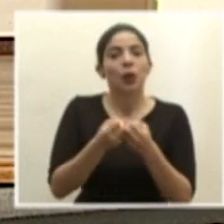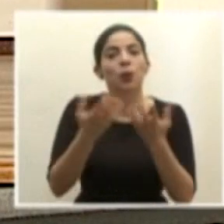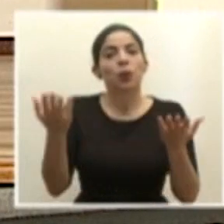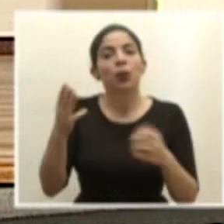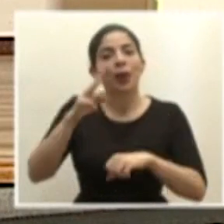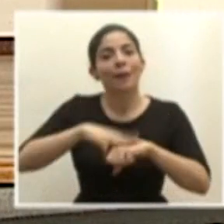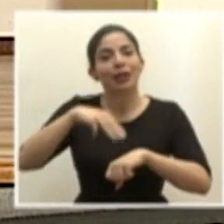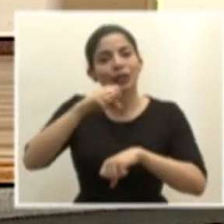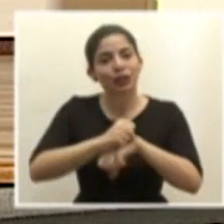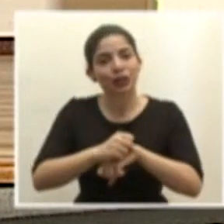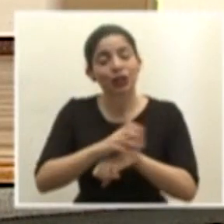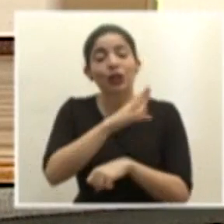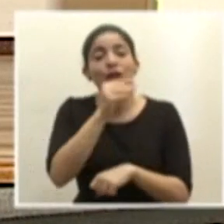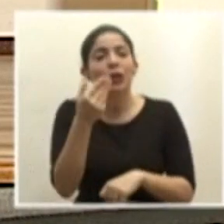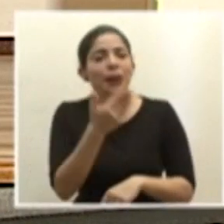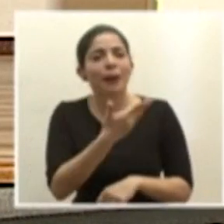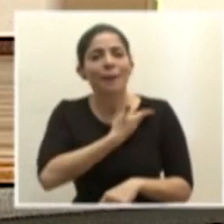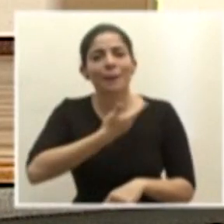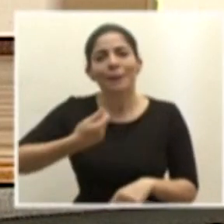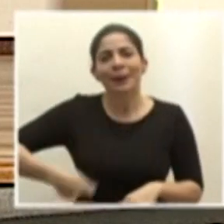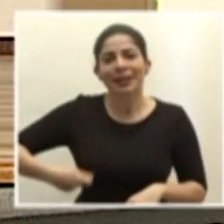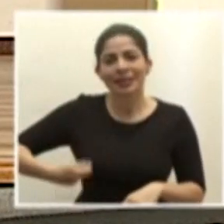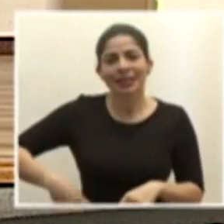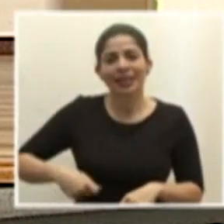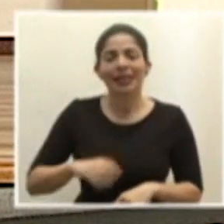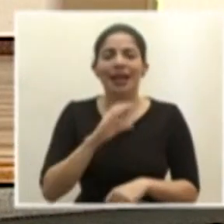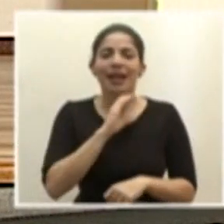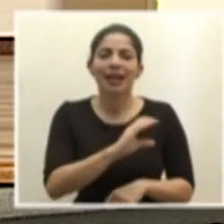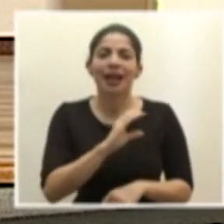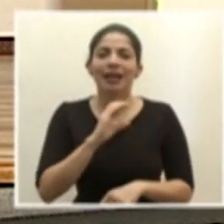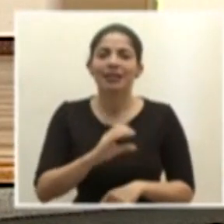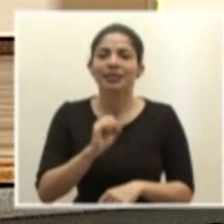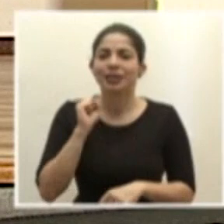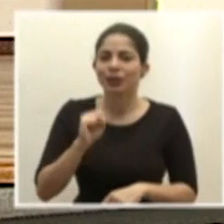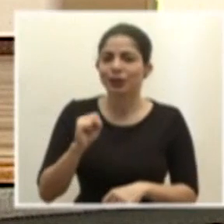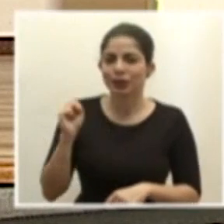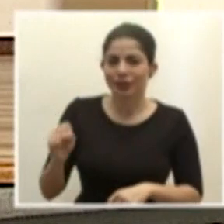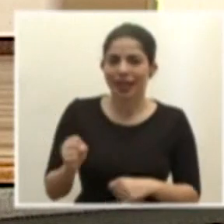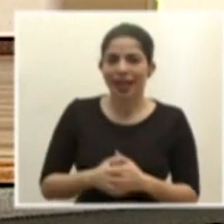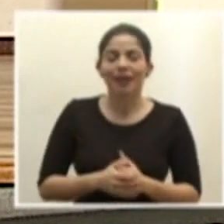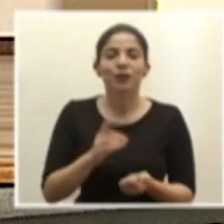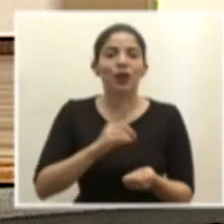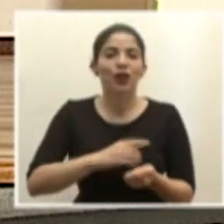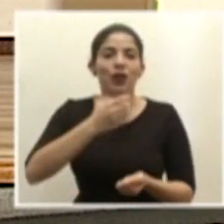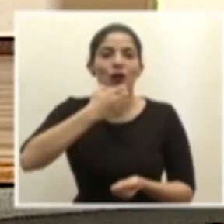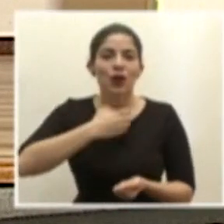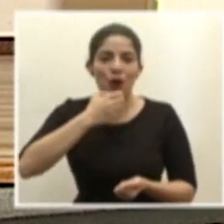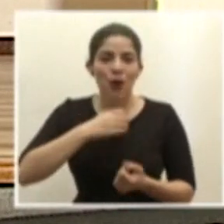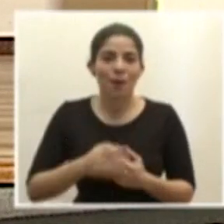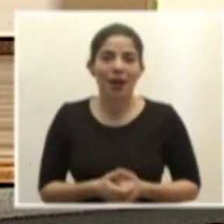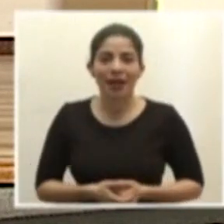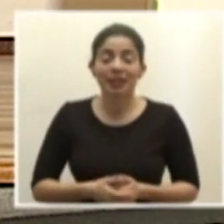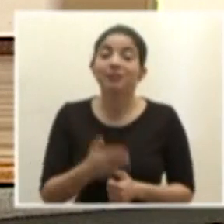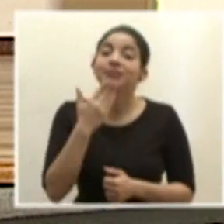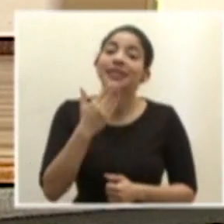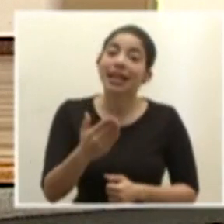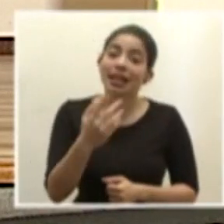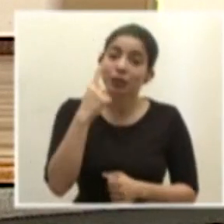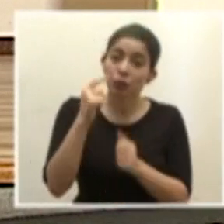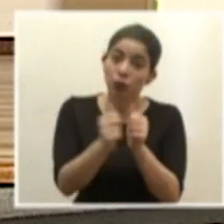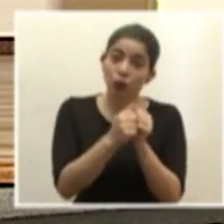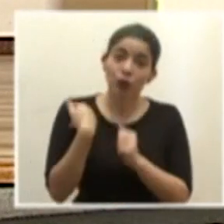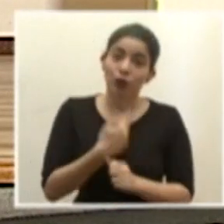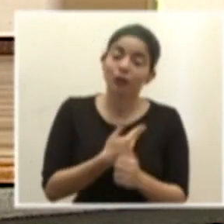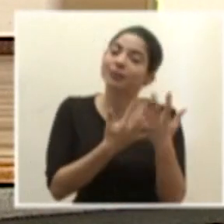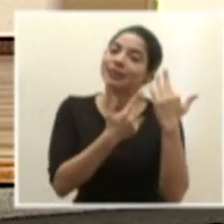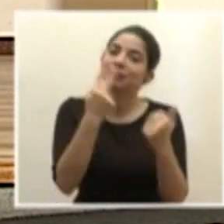el señor Michael Soto, y del presidente ejecutivo de la Caja Costarricense de Seguro Social, el doctor Román Macaya. Gracias por